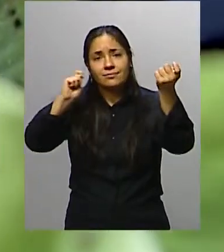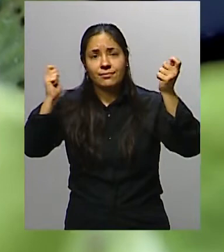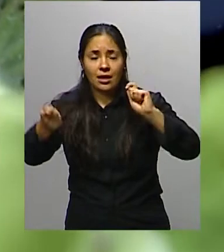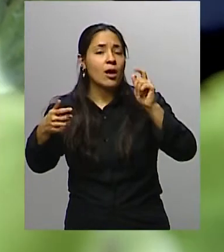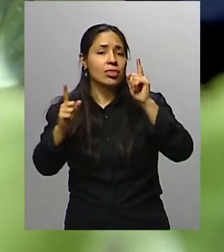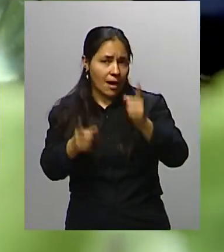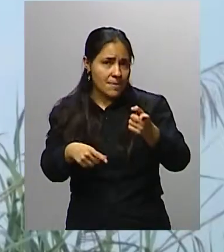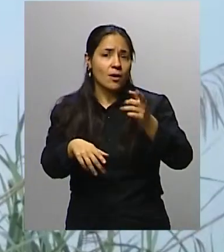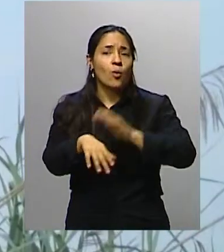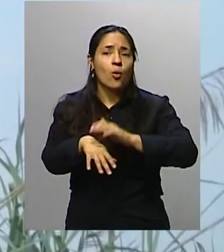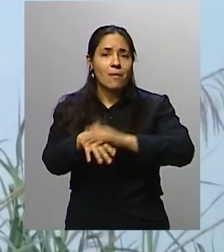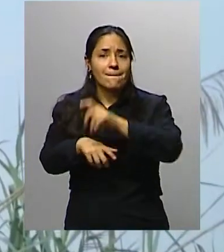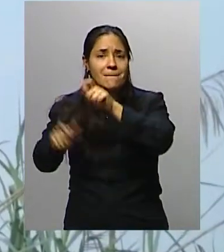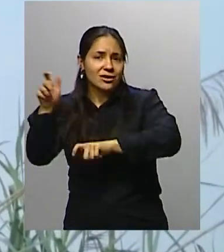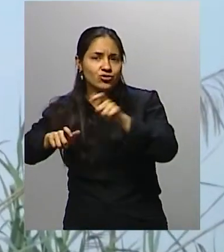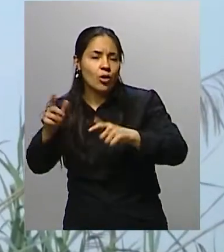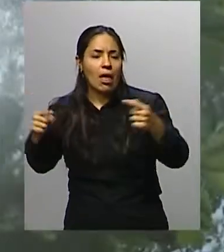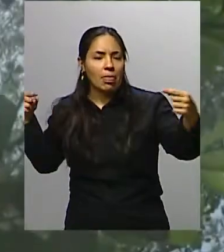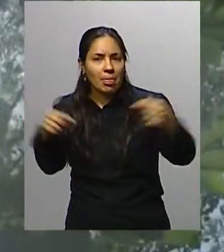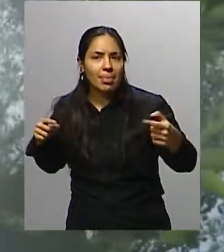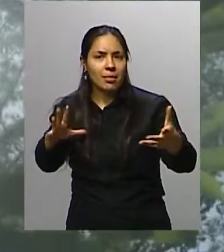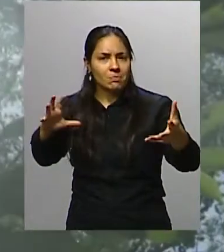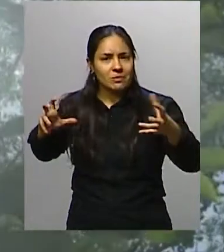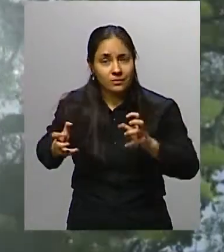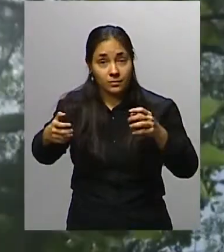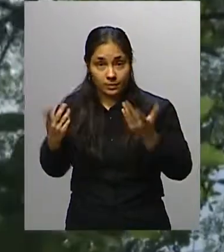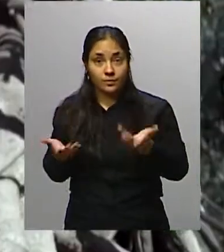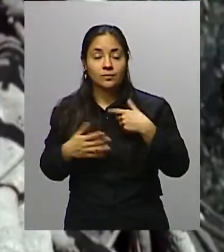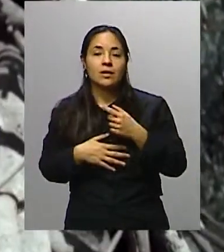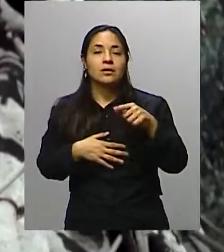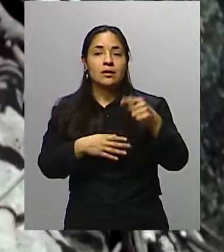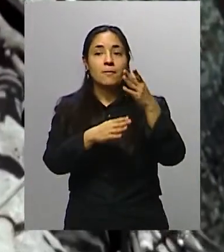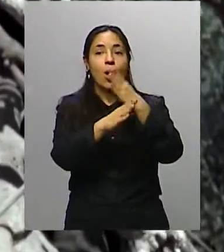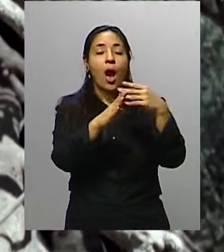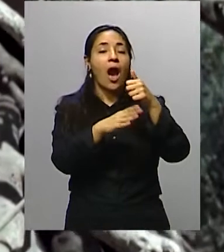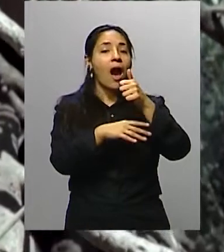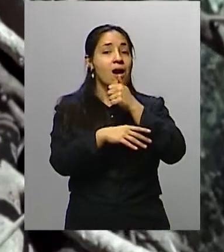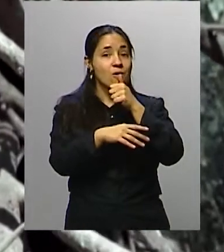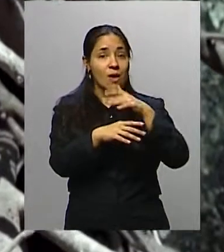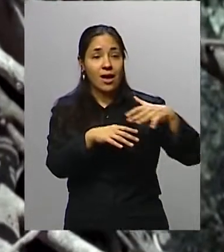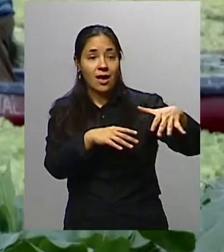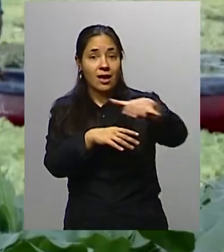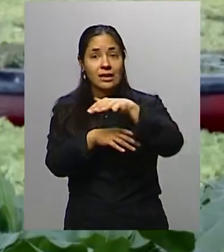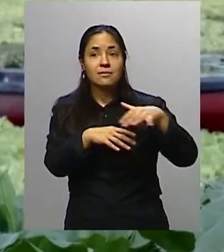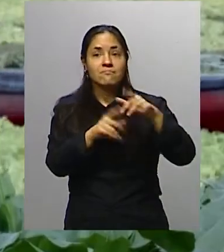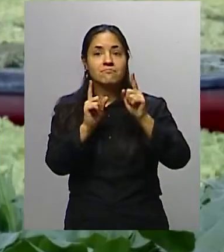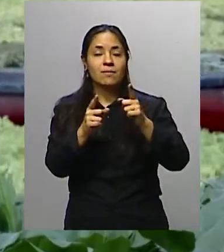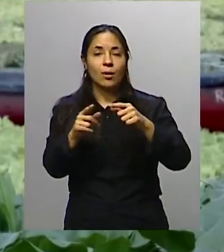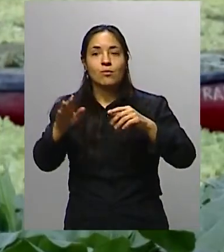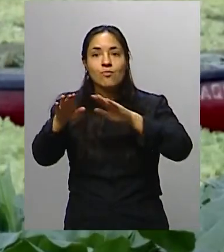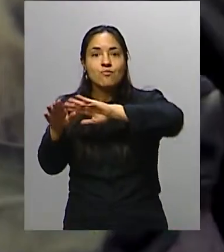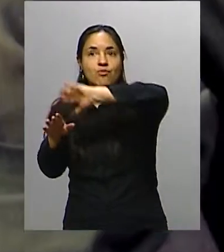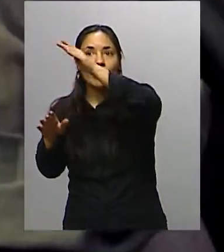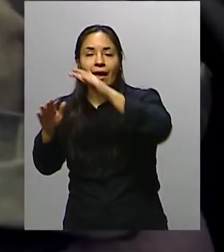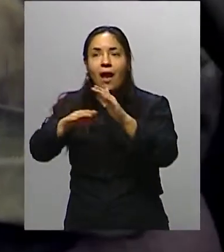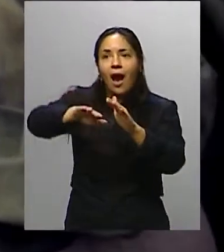humanos. Y por otro lado, generalmente los humedales suelen ser sumideros, es decir, son los sectores bajos, son los sectores